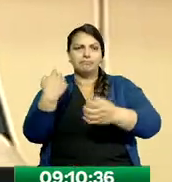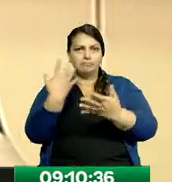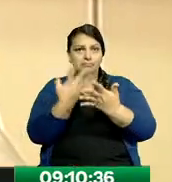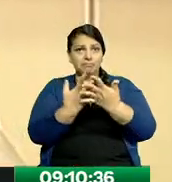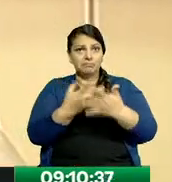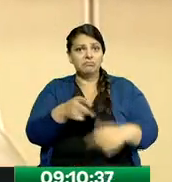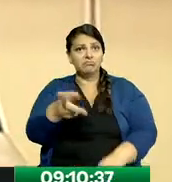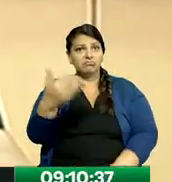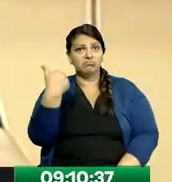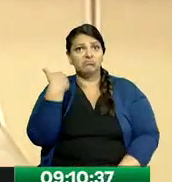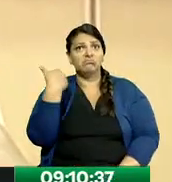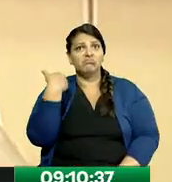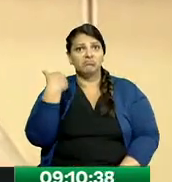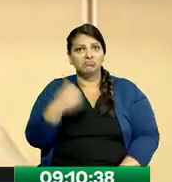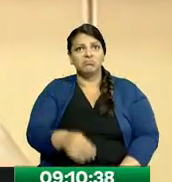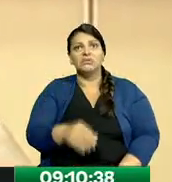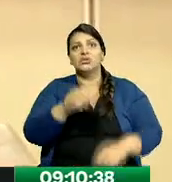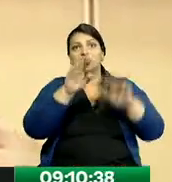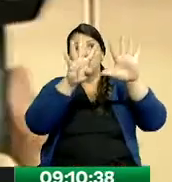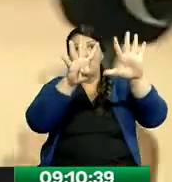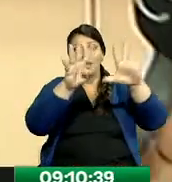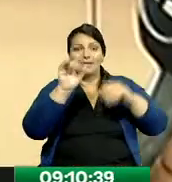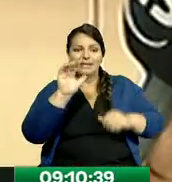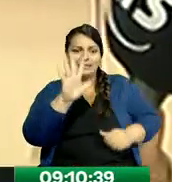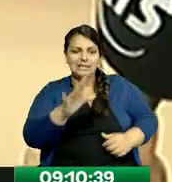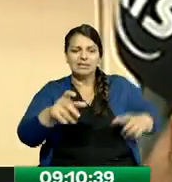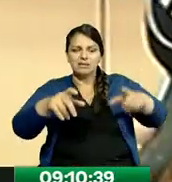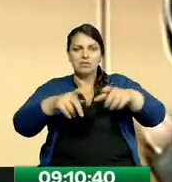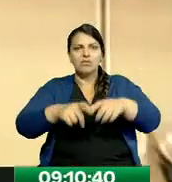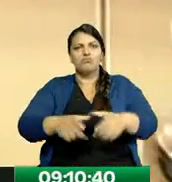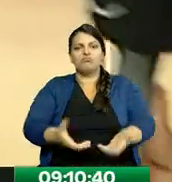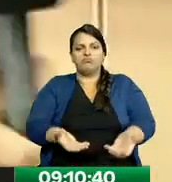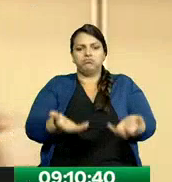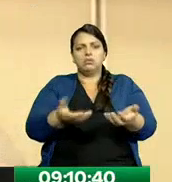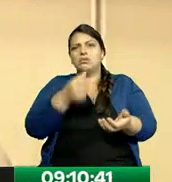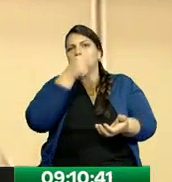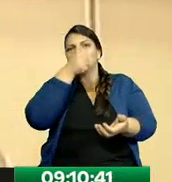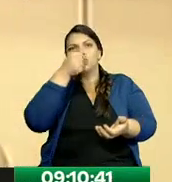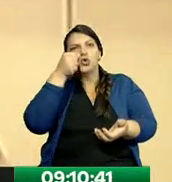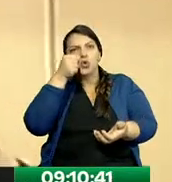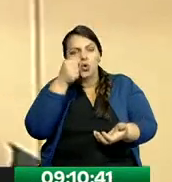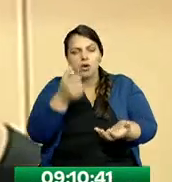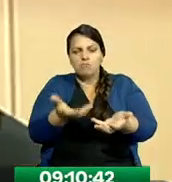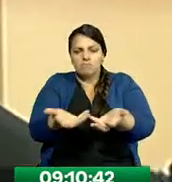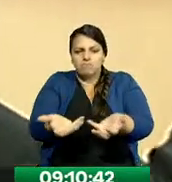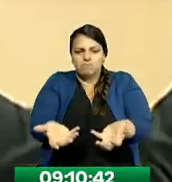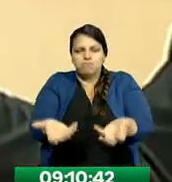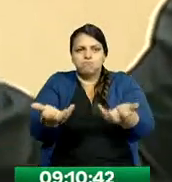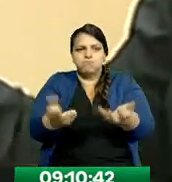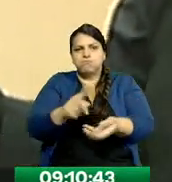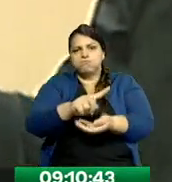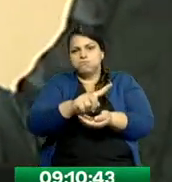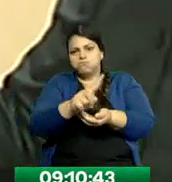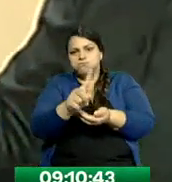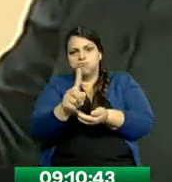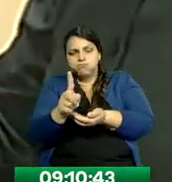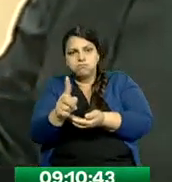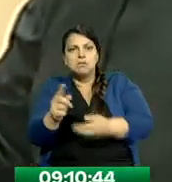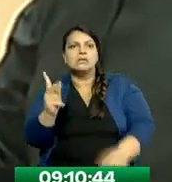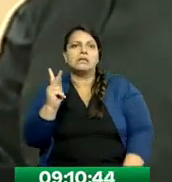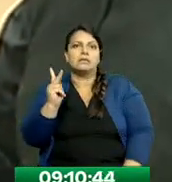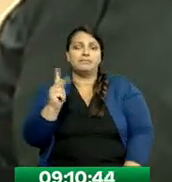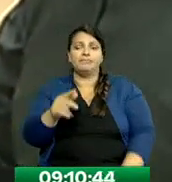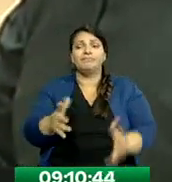de, en este caso, sustancias sujetas a fiscalización. ¿El procedimiento a seguir, doctor? Bueno, inmediatamente, luego la detención de estos ciudadanos con